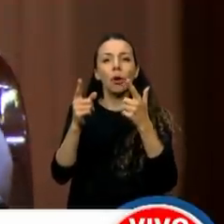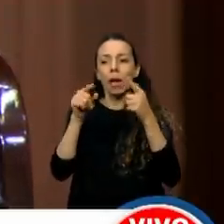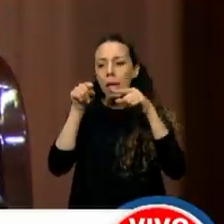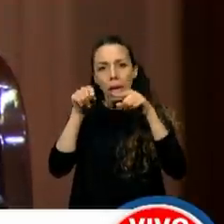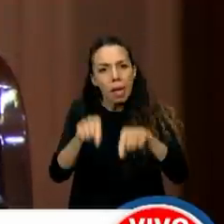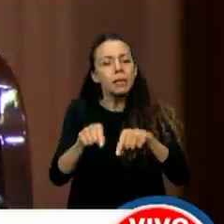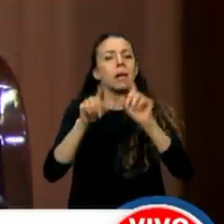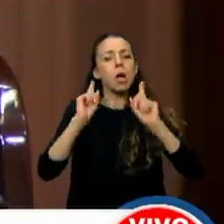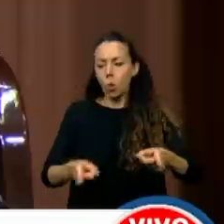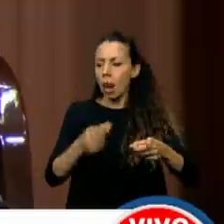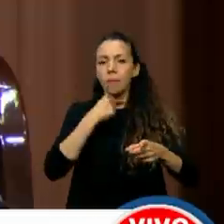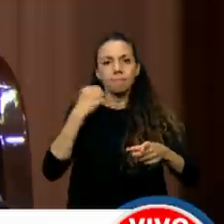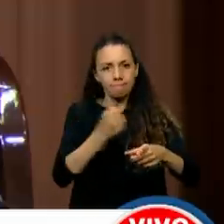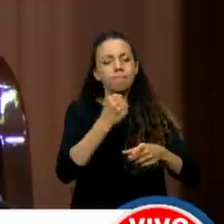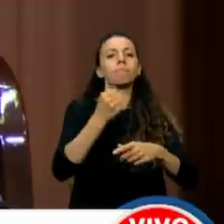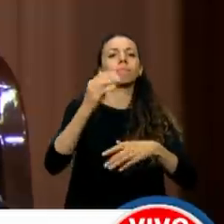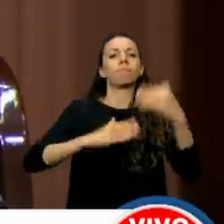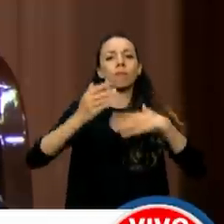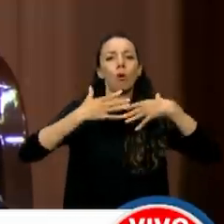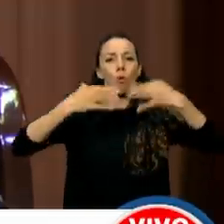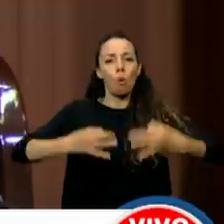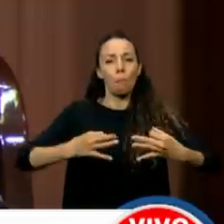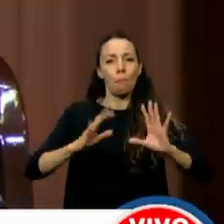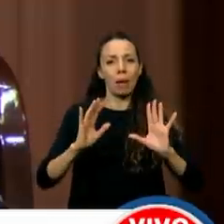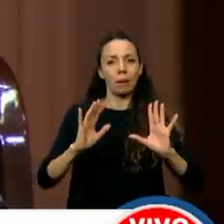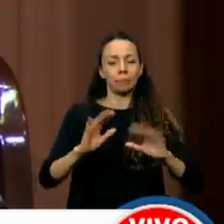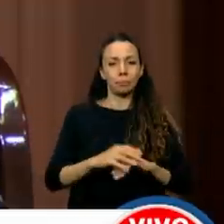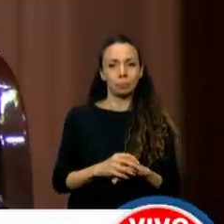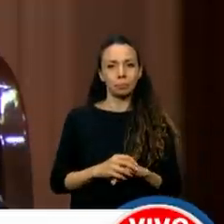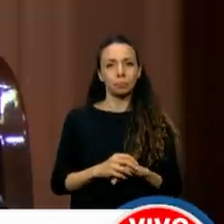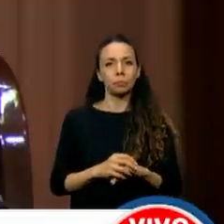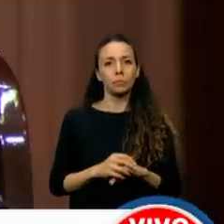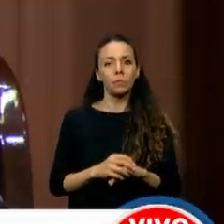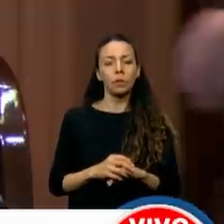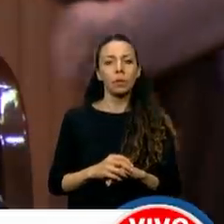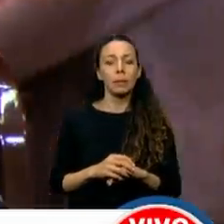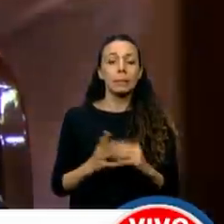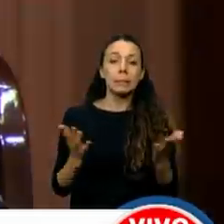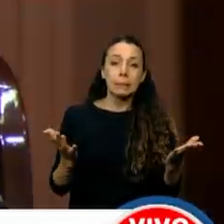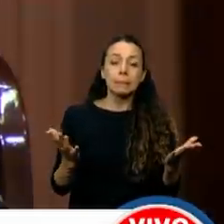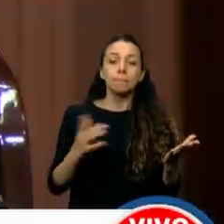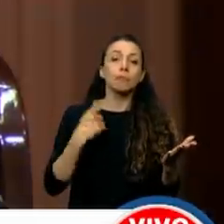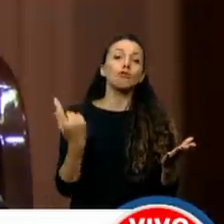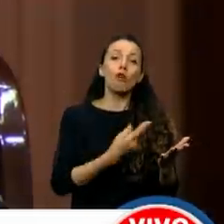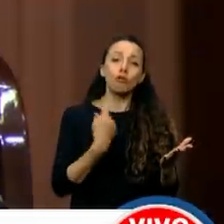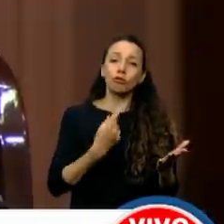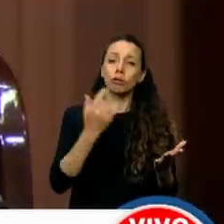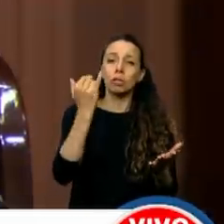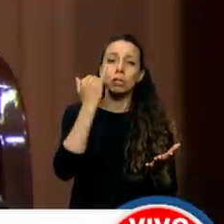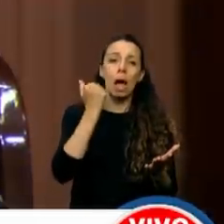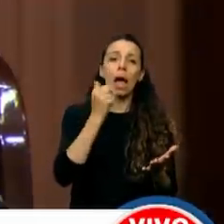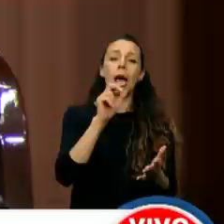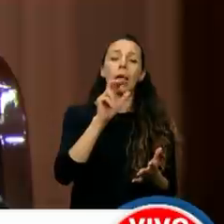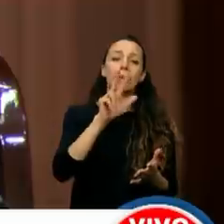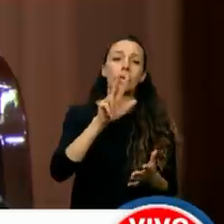concreta mire presidente nosotros tenemos 38 obras